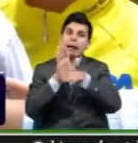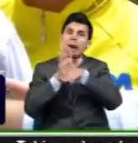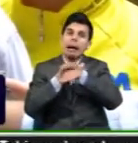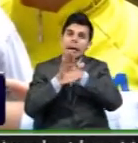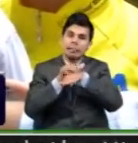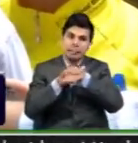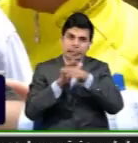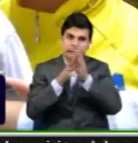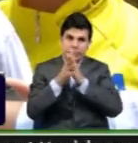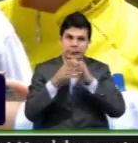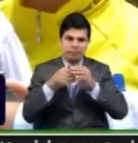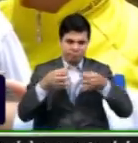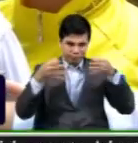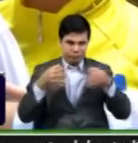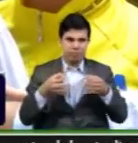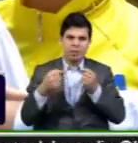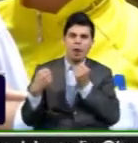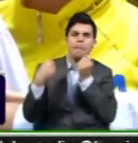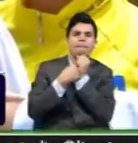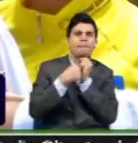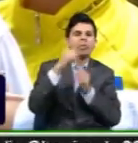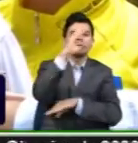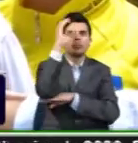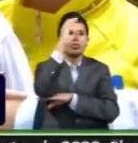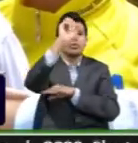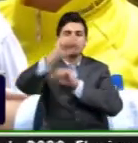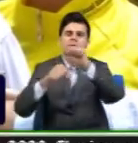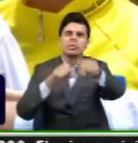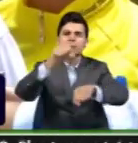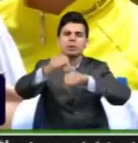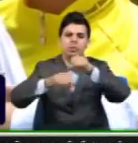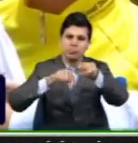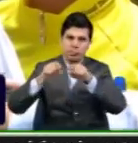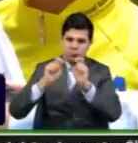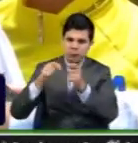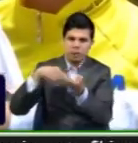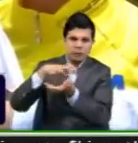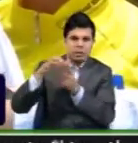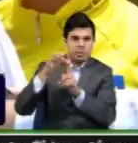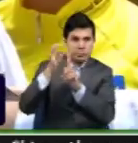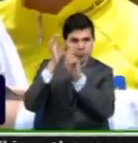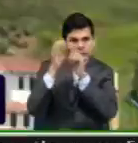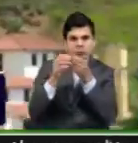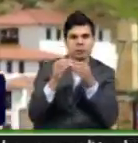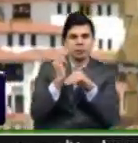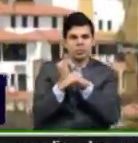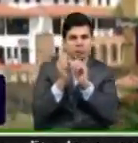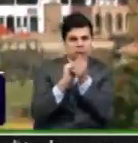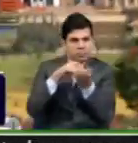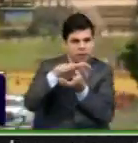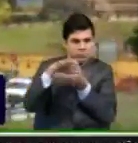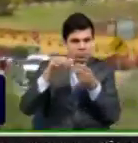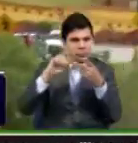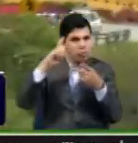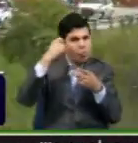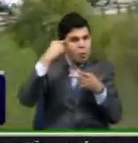ya asegurado el patrocinio para la Vuelta a Colombia, para un equipo que nos va a representar en la Vuelta a Colombia y lo va a patrocinar el Inder Santander y el gobierno